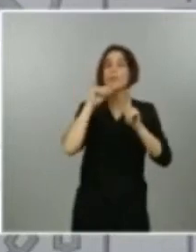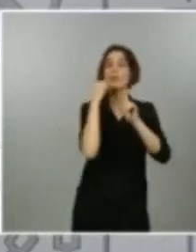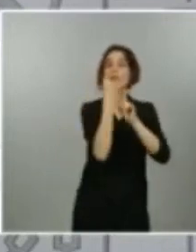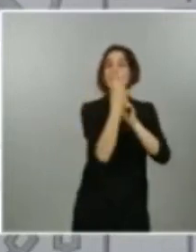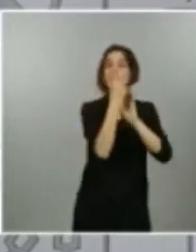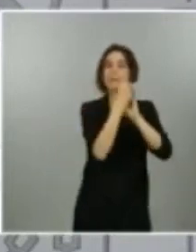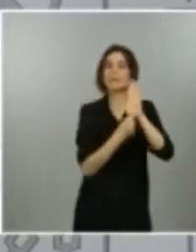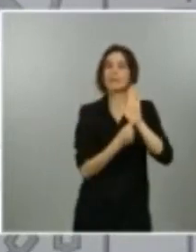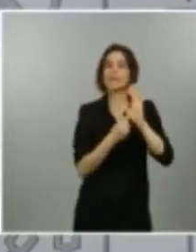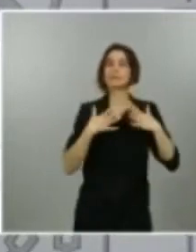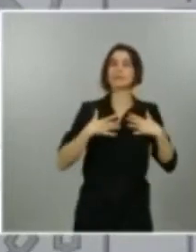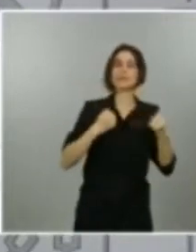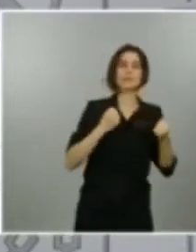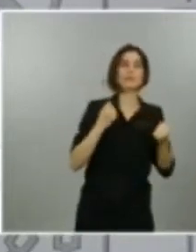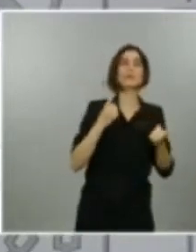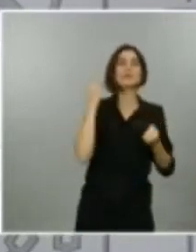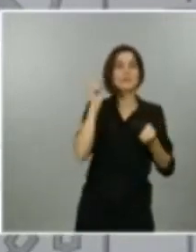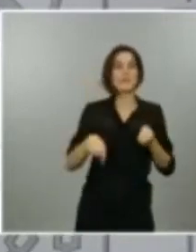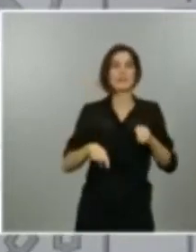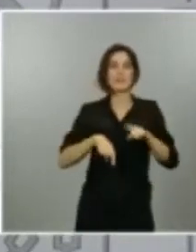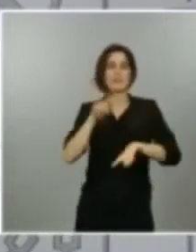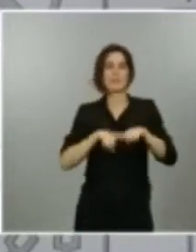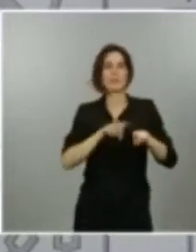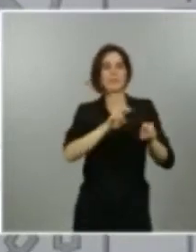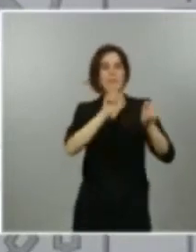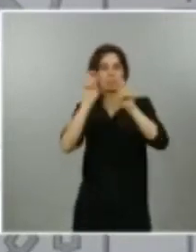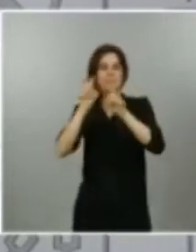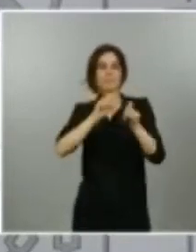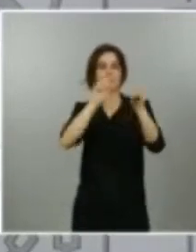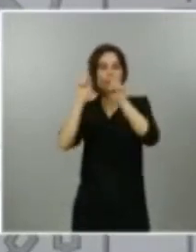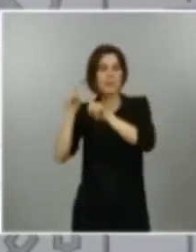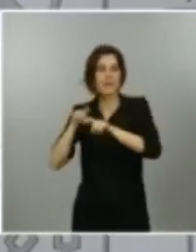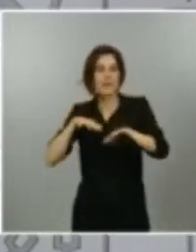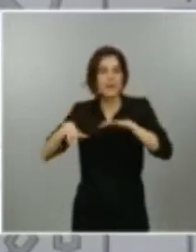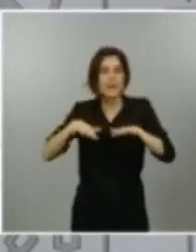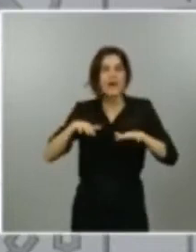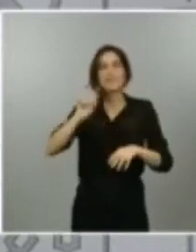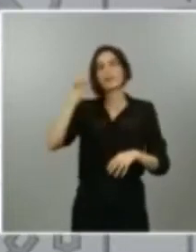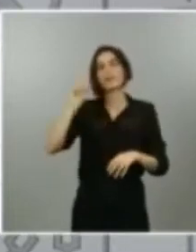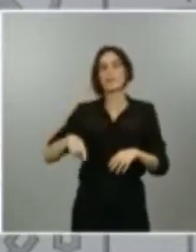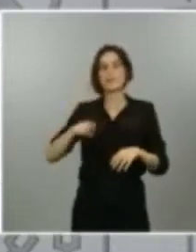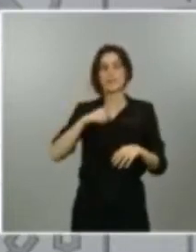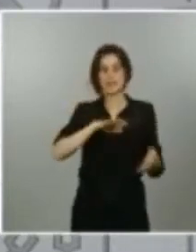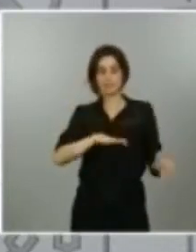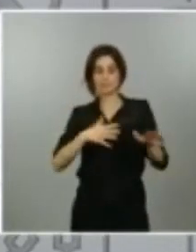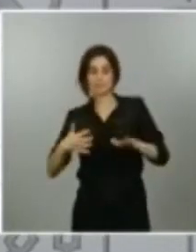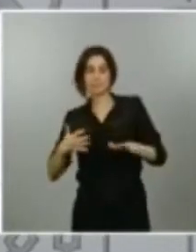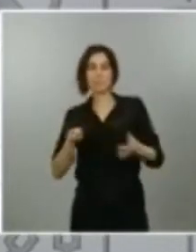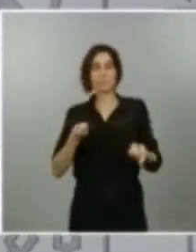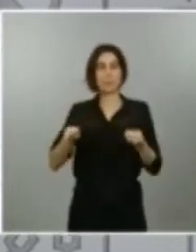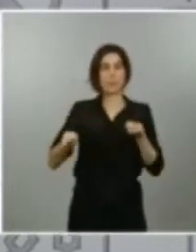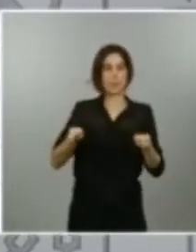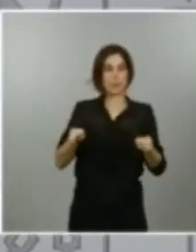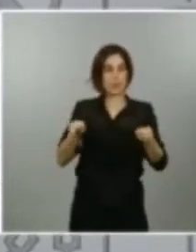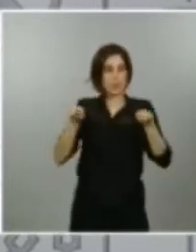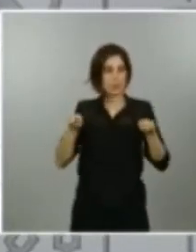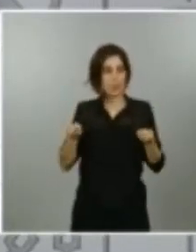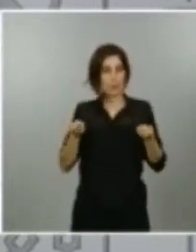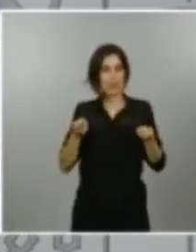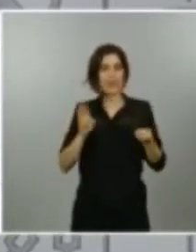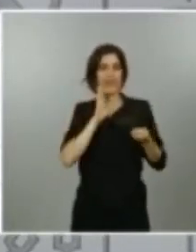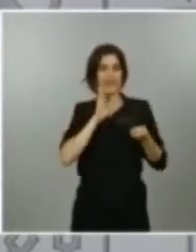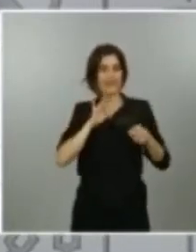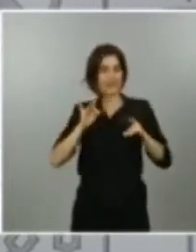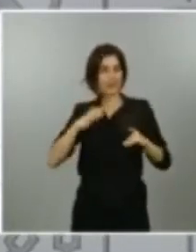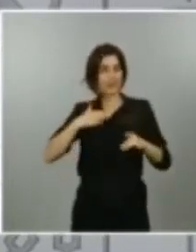de aplicación real de las medidas de prevención y control y de las medidas de confinamiento dentro de esos territorios que